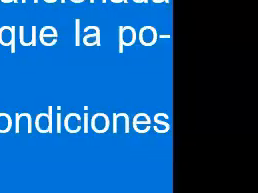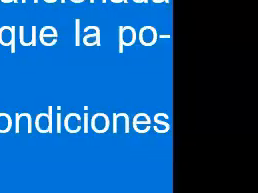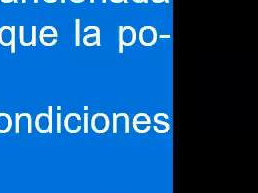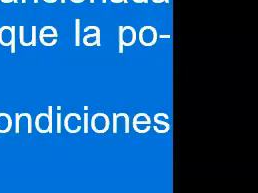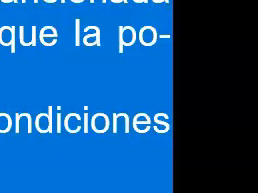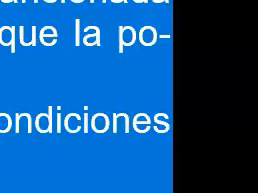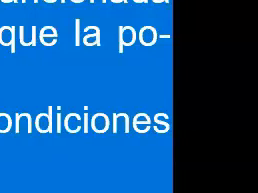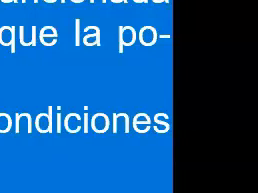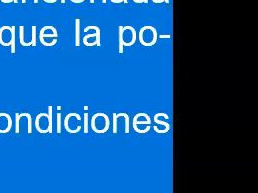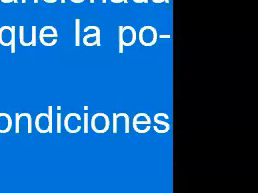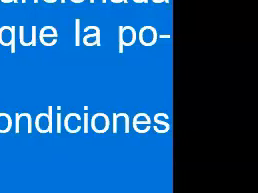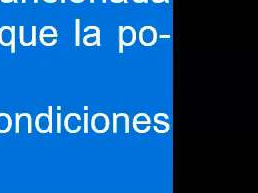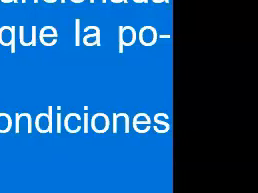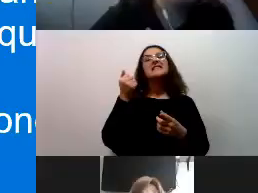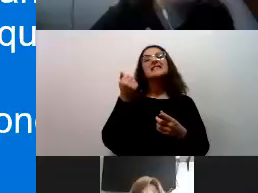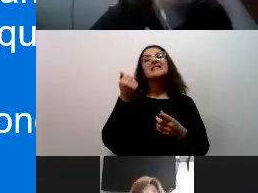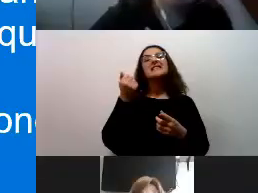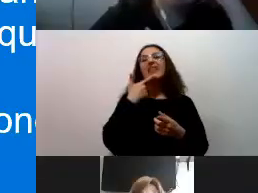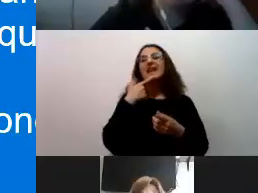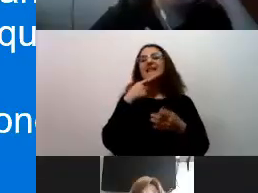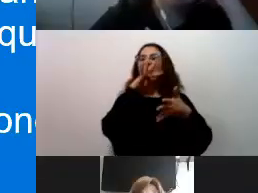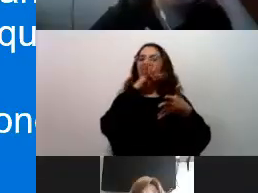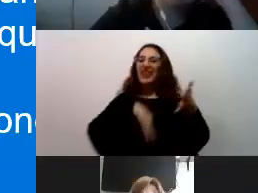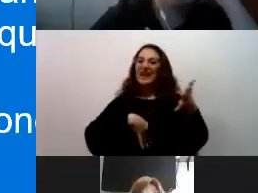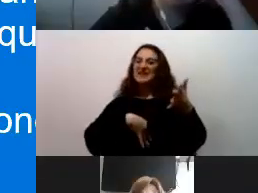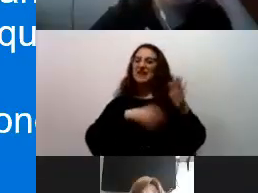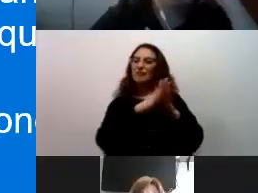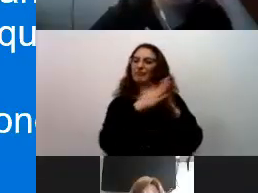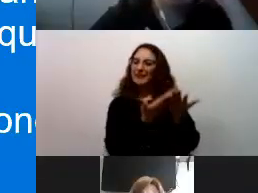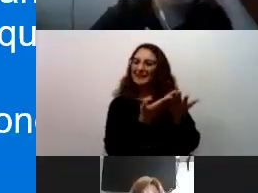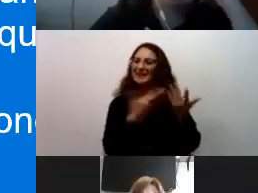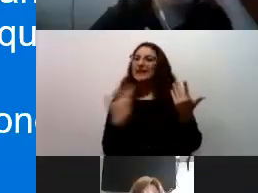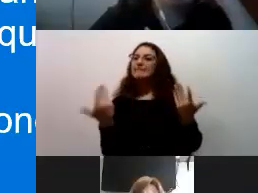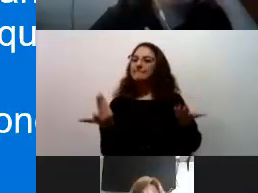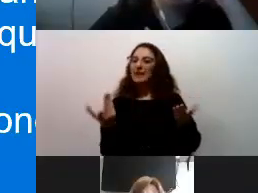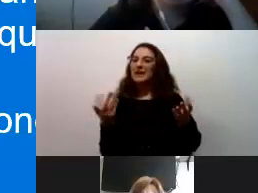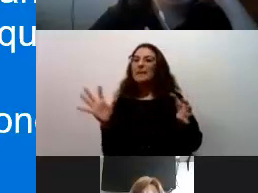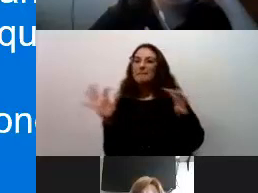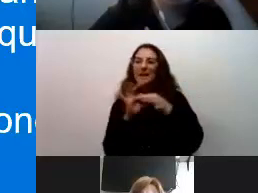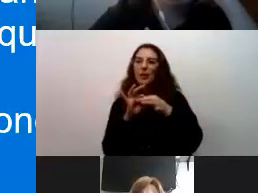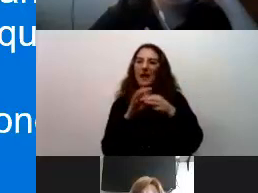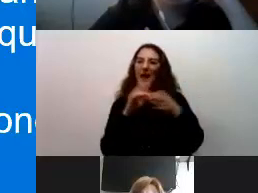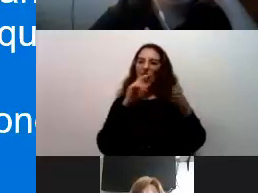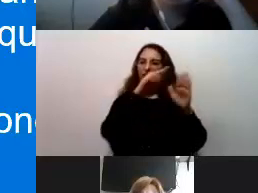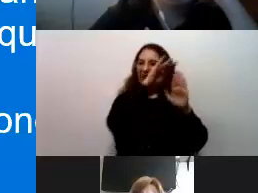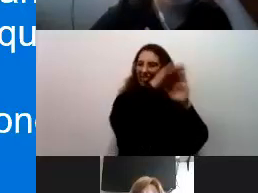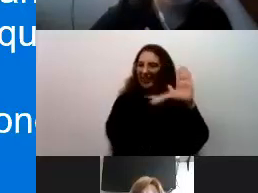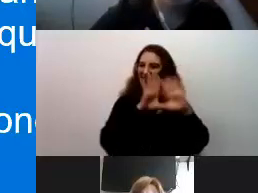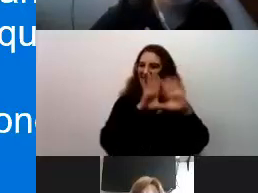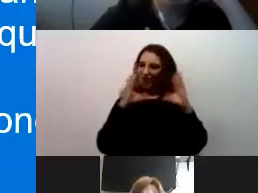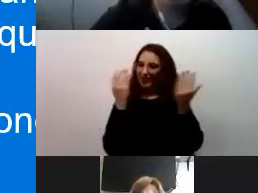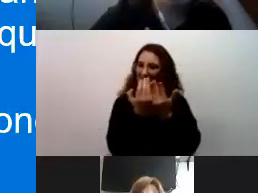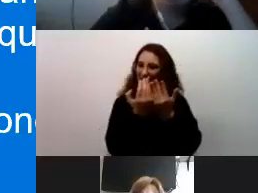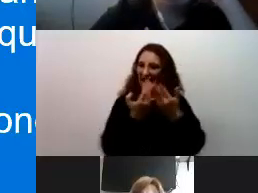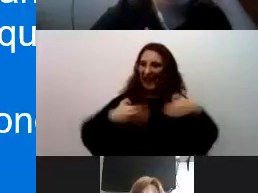mencionado, con el principio de razonabilidad y regulación en los tratados internacionales con jerarquía constitucional